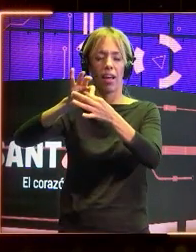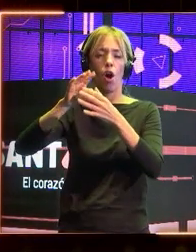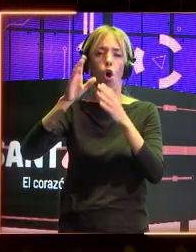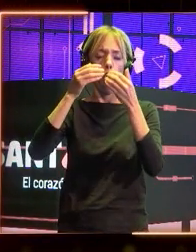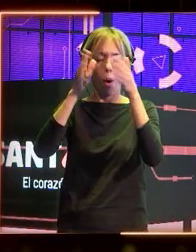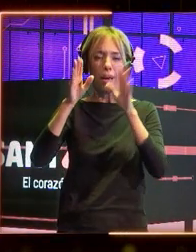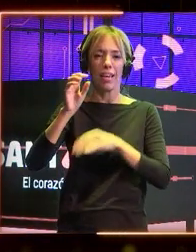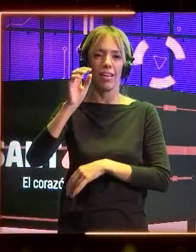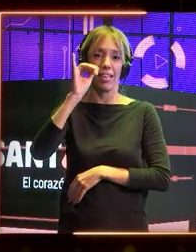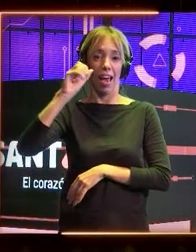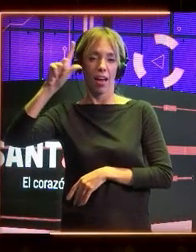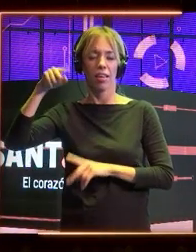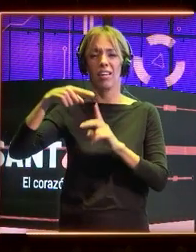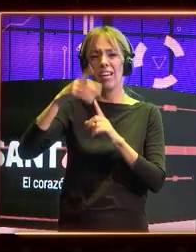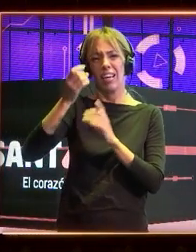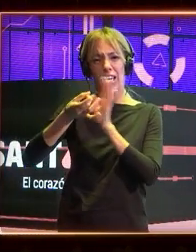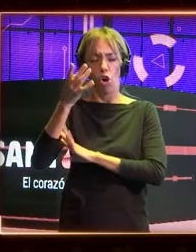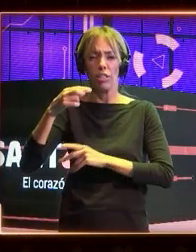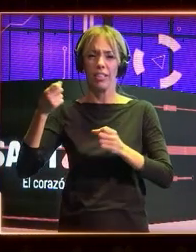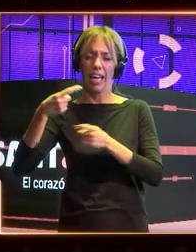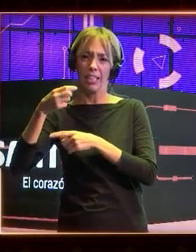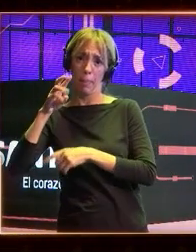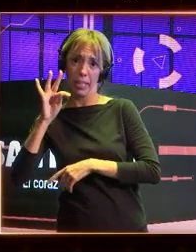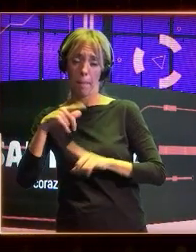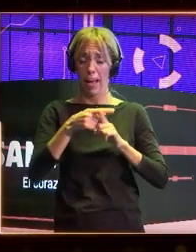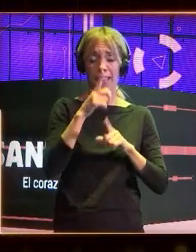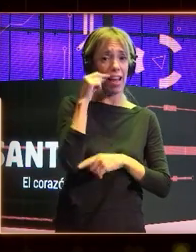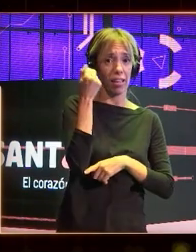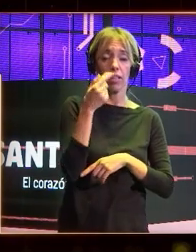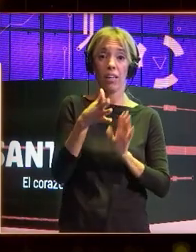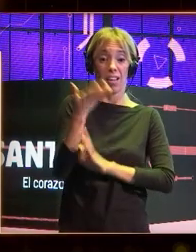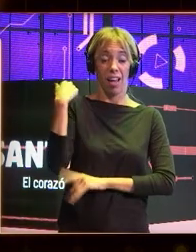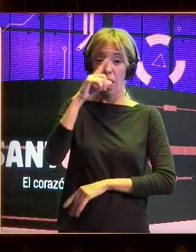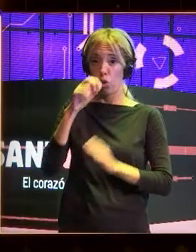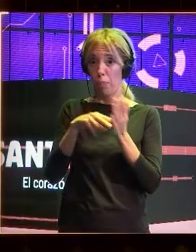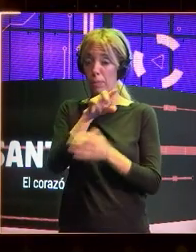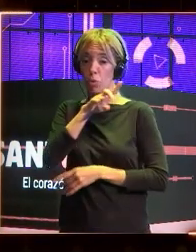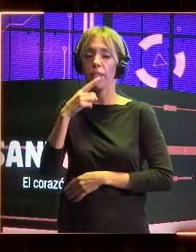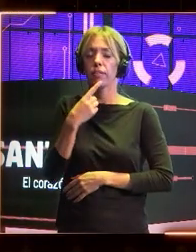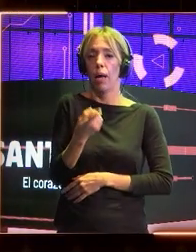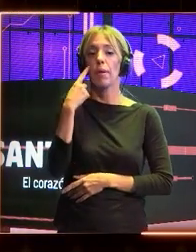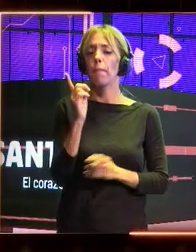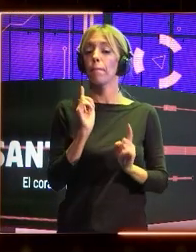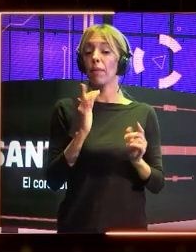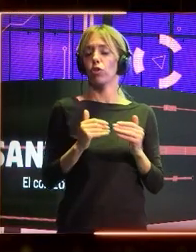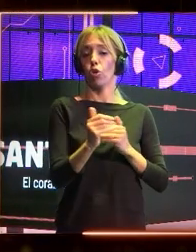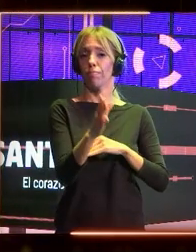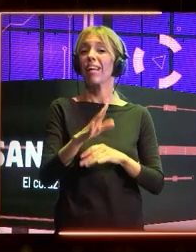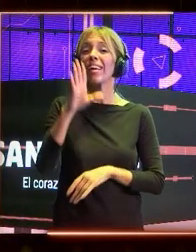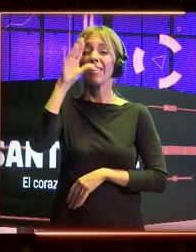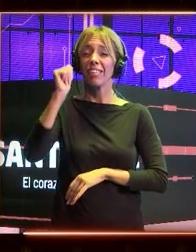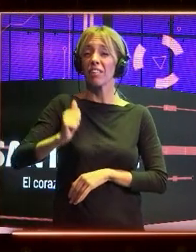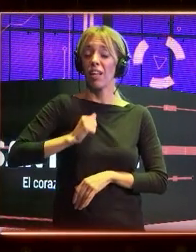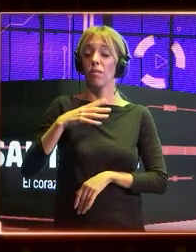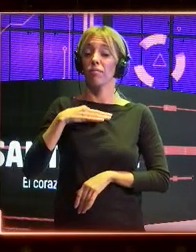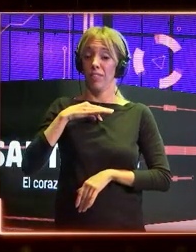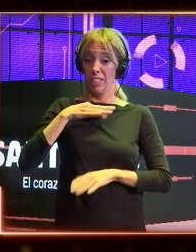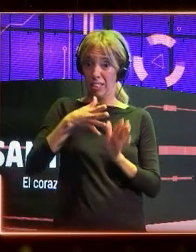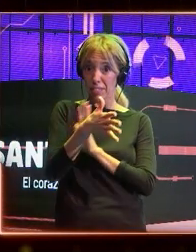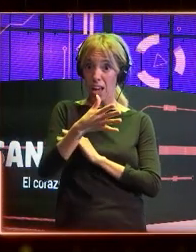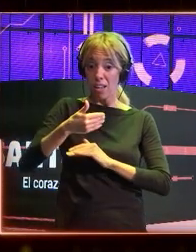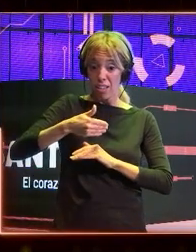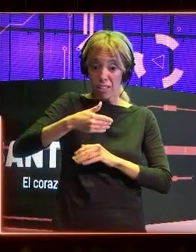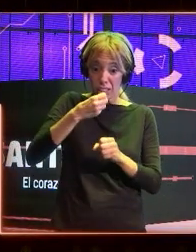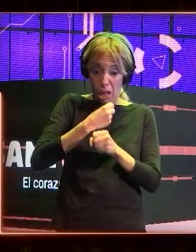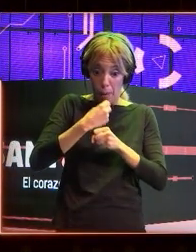Dali y todas estas tecnologías y ya en 2021 decía predicción la Inteligencia artificial causará que el precio del trabajo que